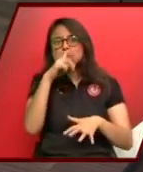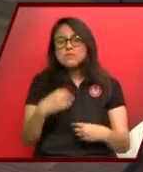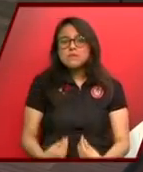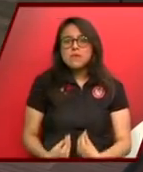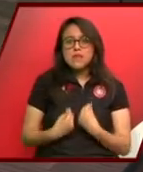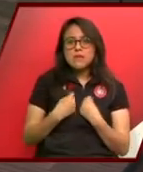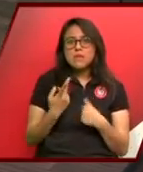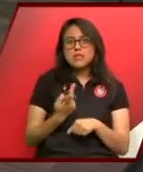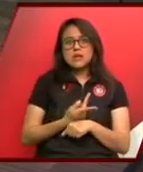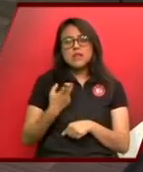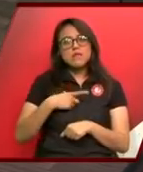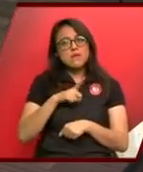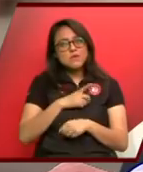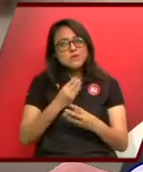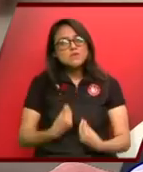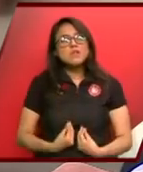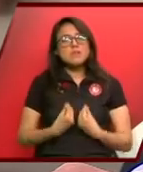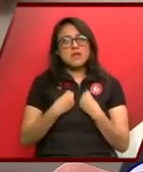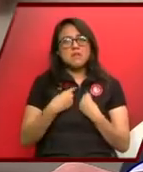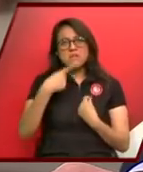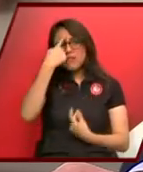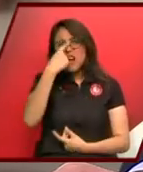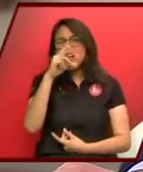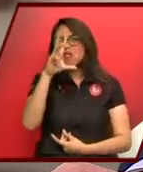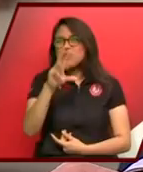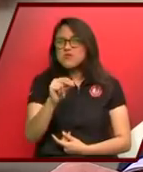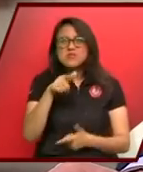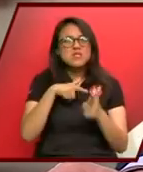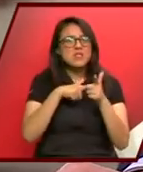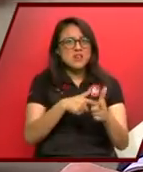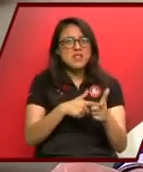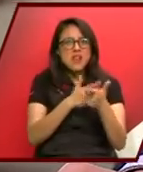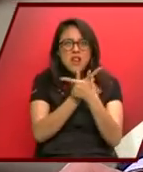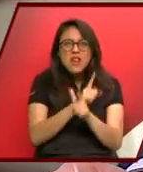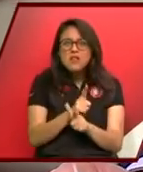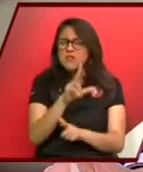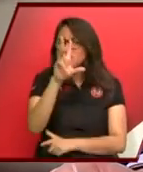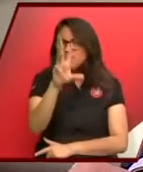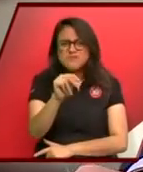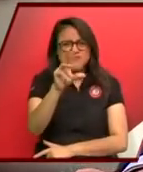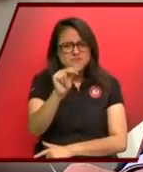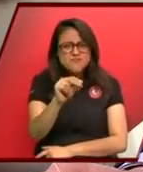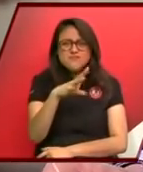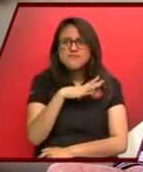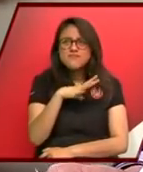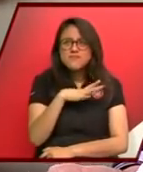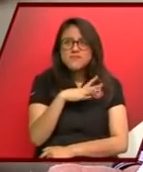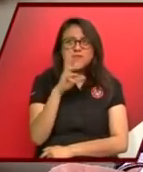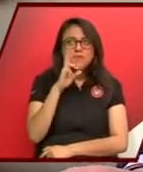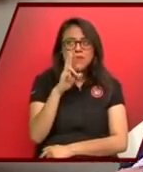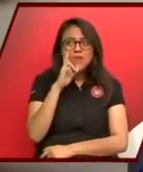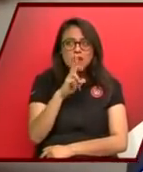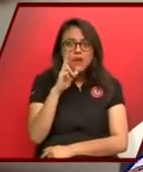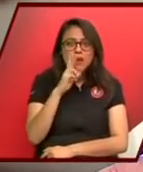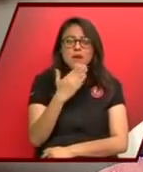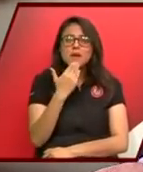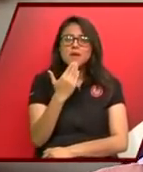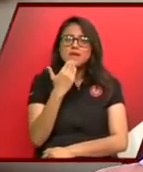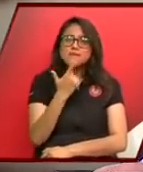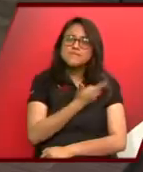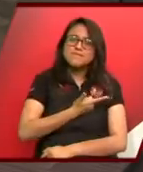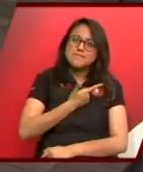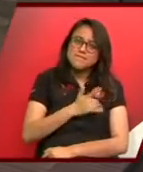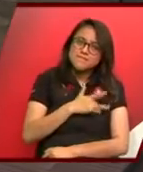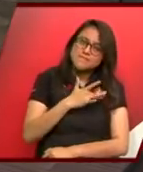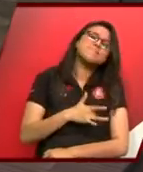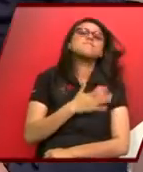pueda ser la vida, hay que vivirla para no caer en esta insoportable levedad del ser. Y entonces que nuestra vida haya tenido pues ese gozo al que